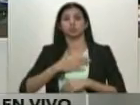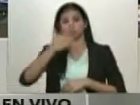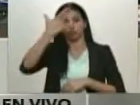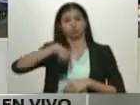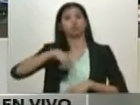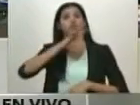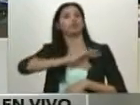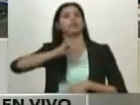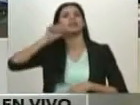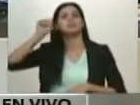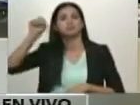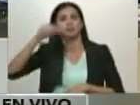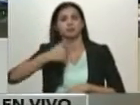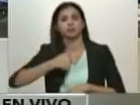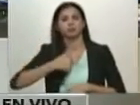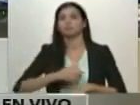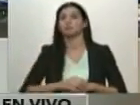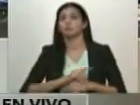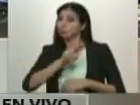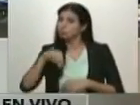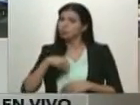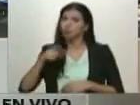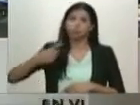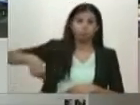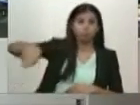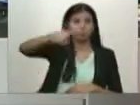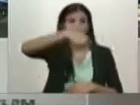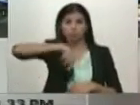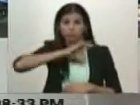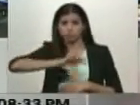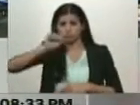socialista, nosotros somos socialistas, ¿verdad?